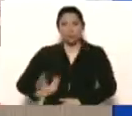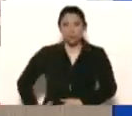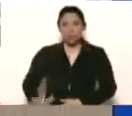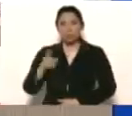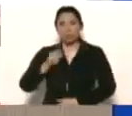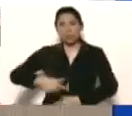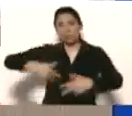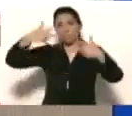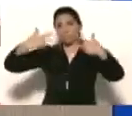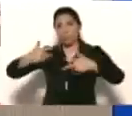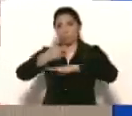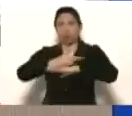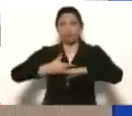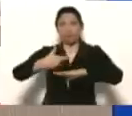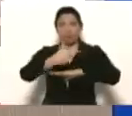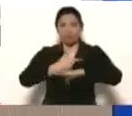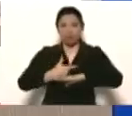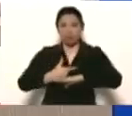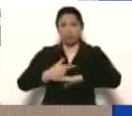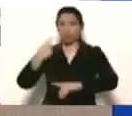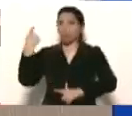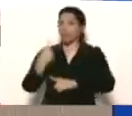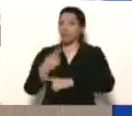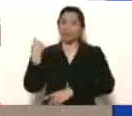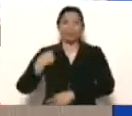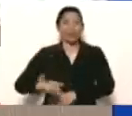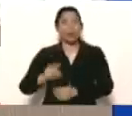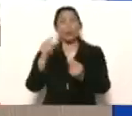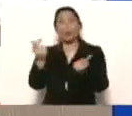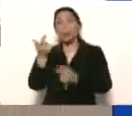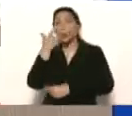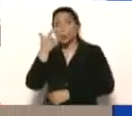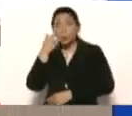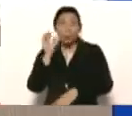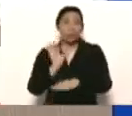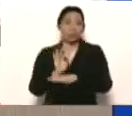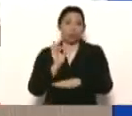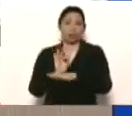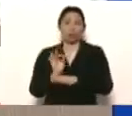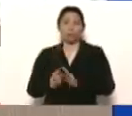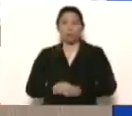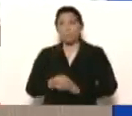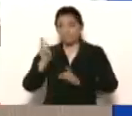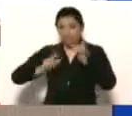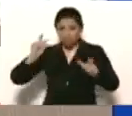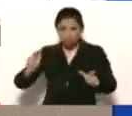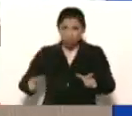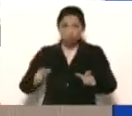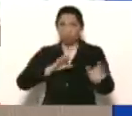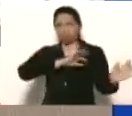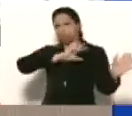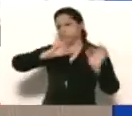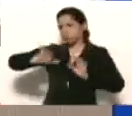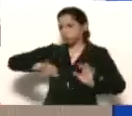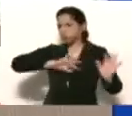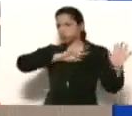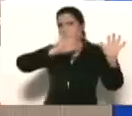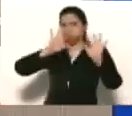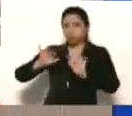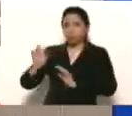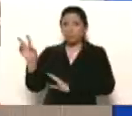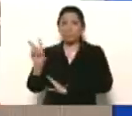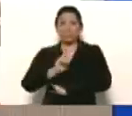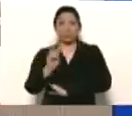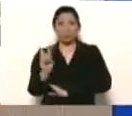videoconferencia con los gobernadores debemos tener cuidado las personas los connacionales que regresen a